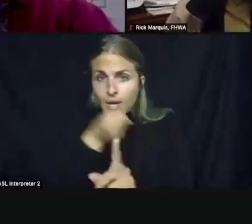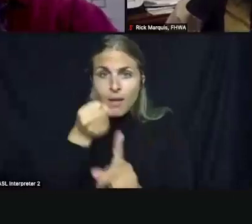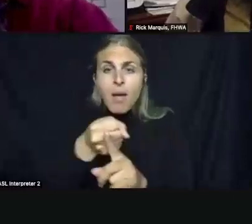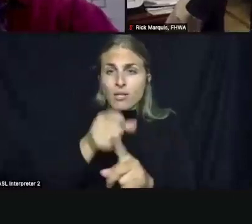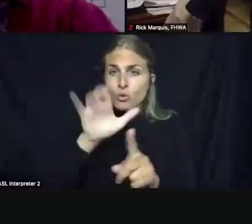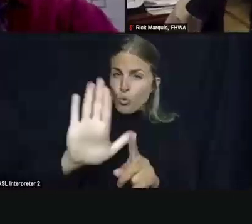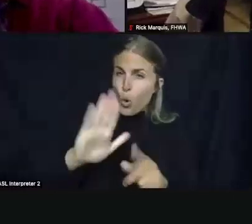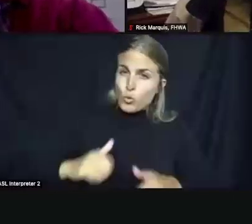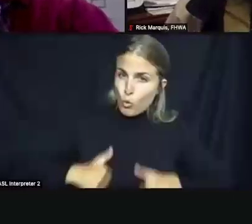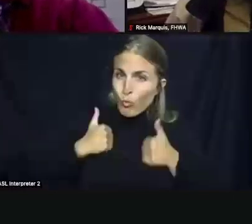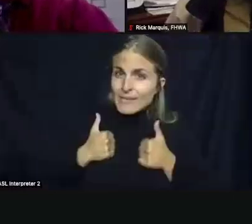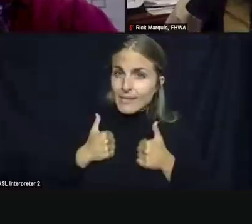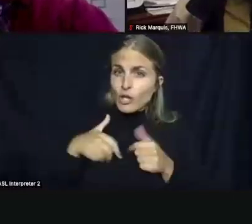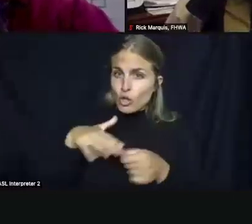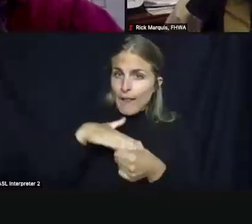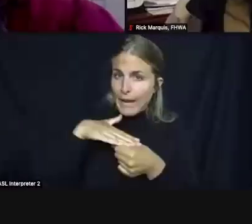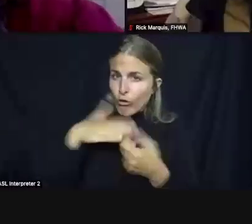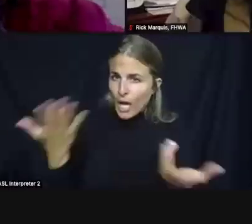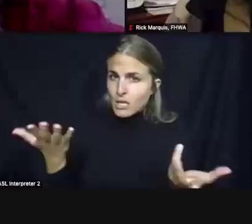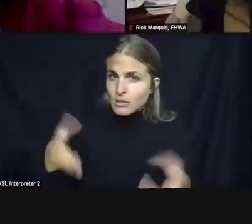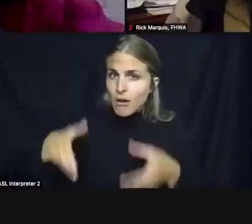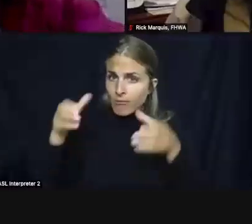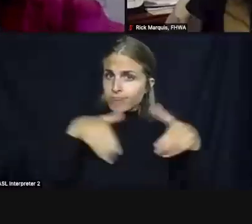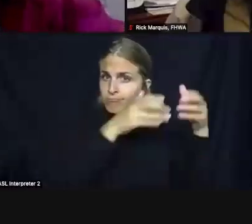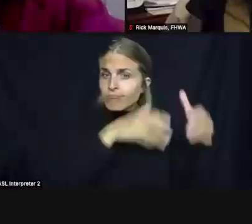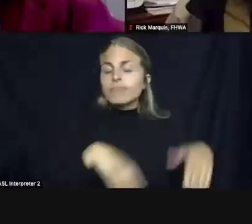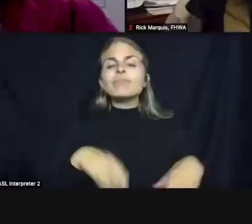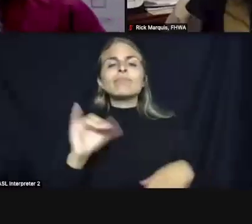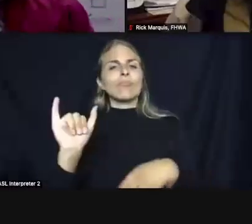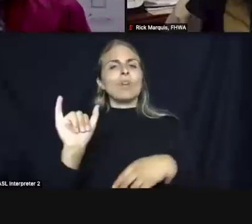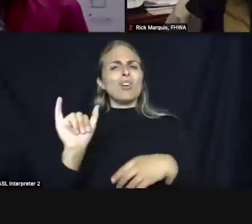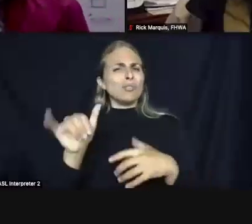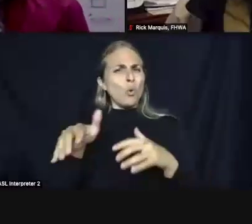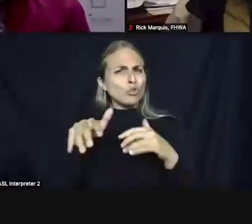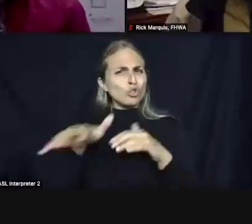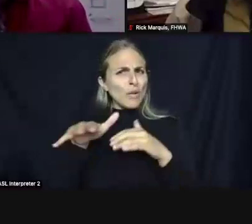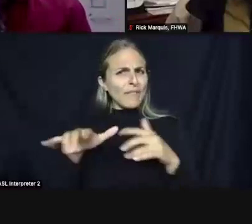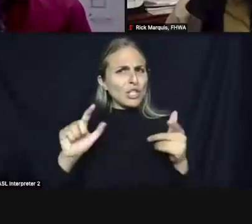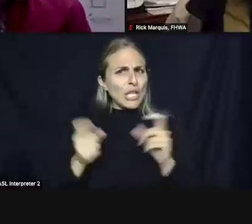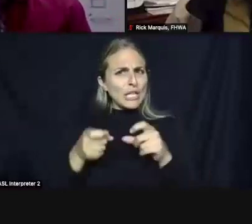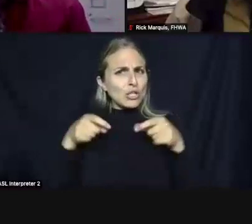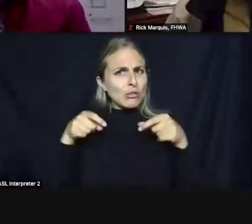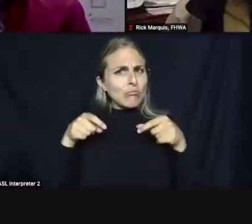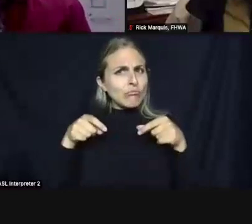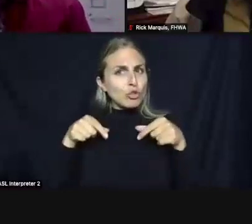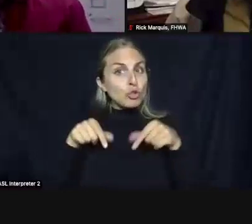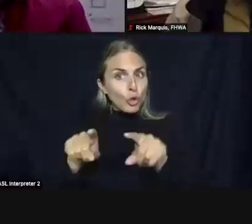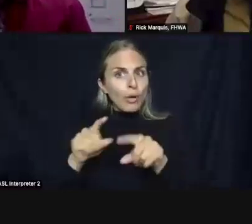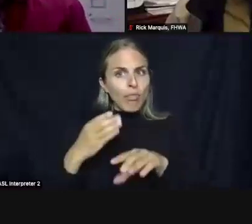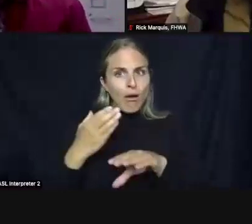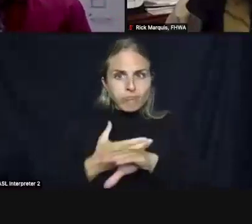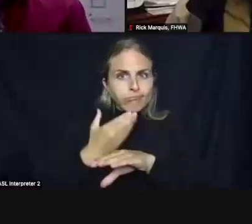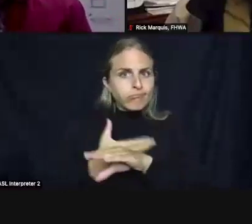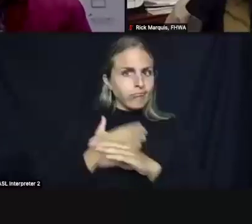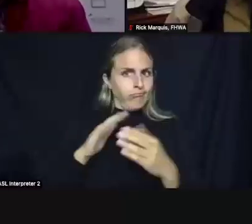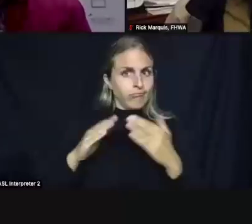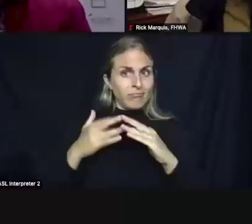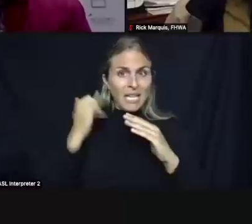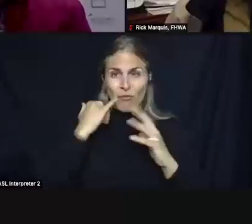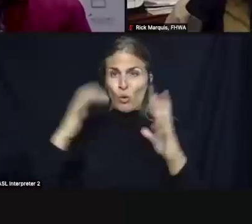van a reconocer esos efectos a las áreas residenciales. Dos, yo estoy preocupada en cuanto al